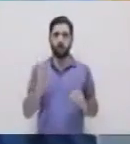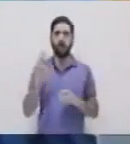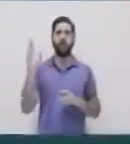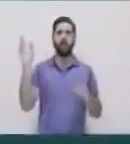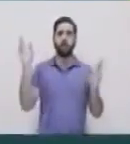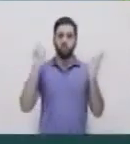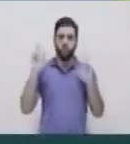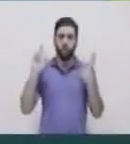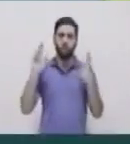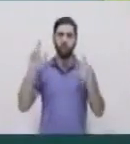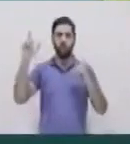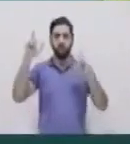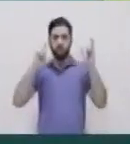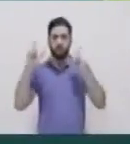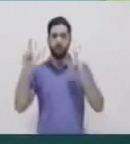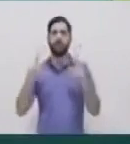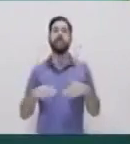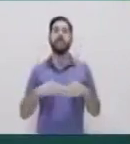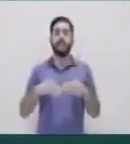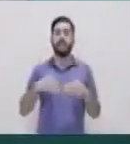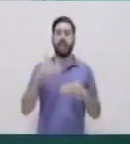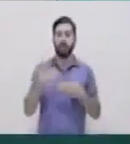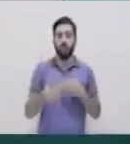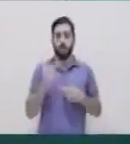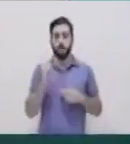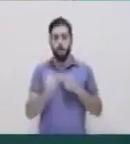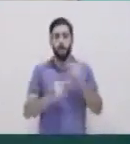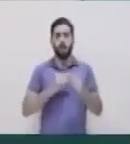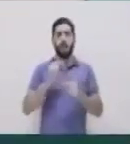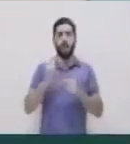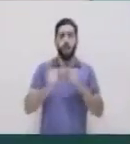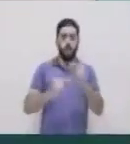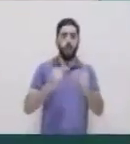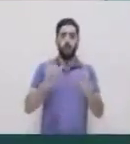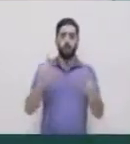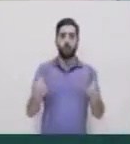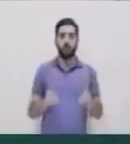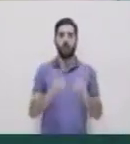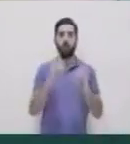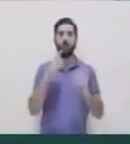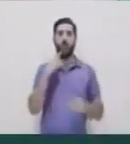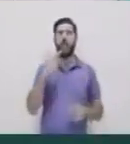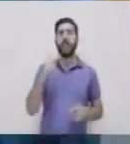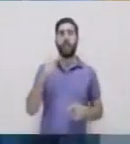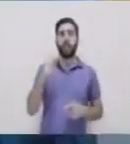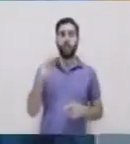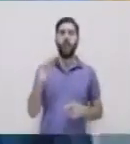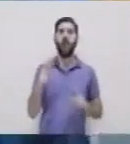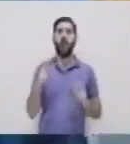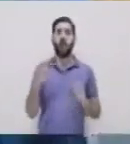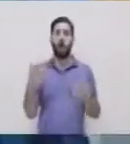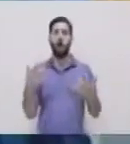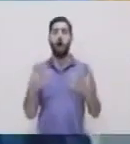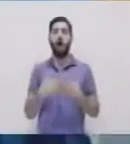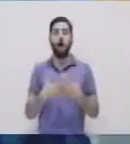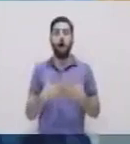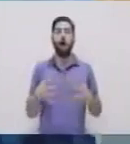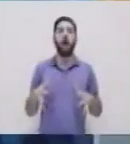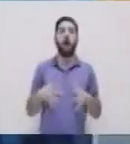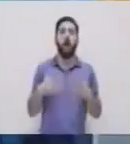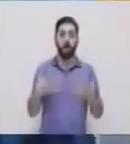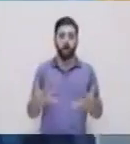Sonidos, gestos. Poco a poco fue desarrollándose el lenguaje a partir de esas